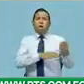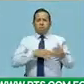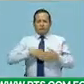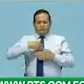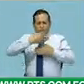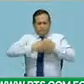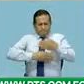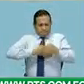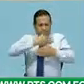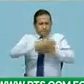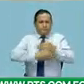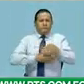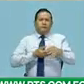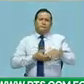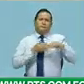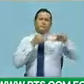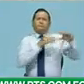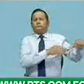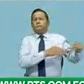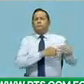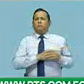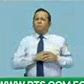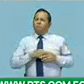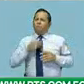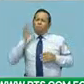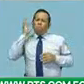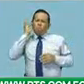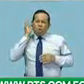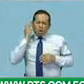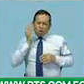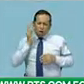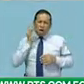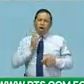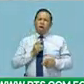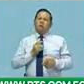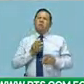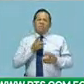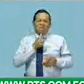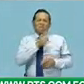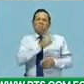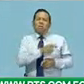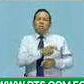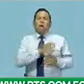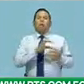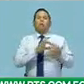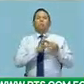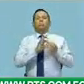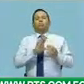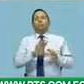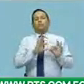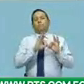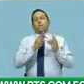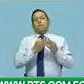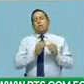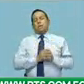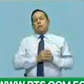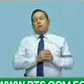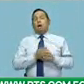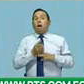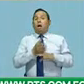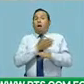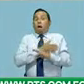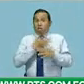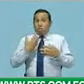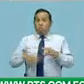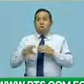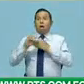sido víctima de la mente criminal de la mujer. Era un allegado a su círculo familiar y está plenamente identificado. Estaba reportado como